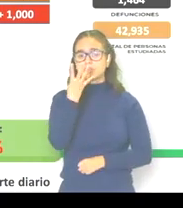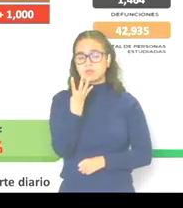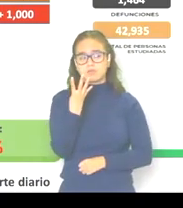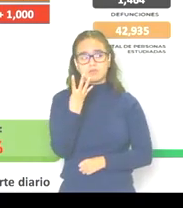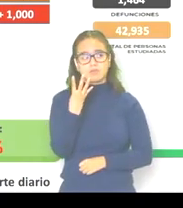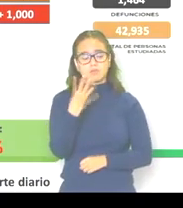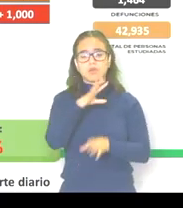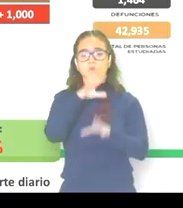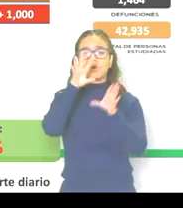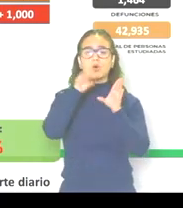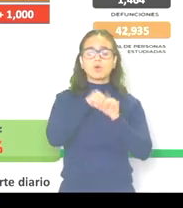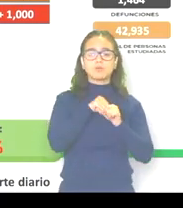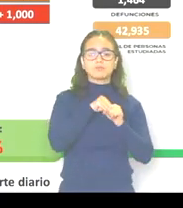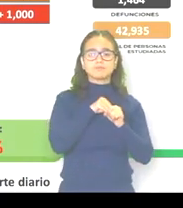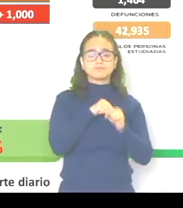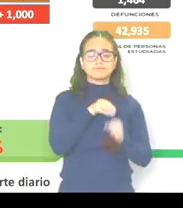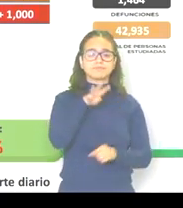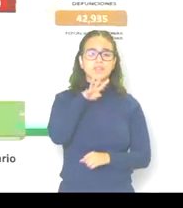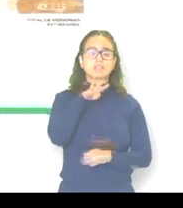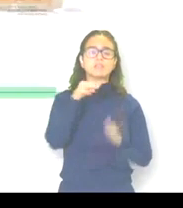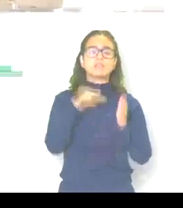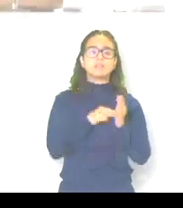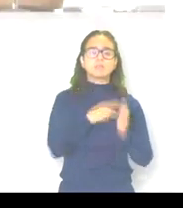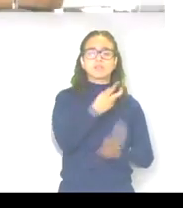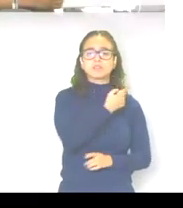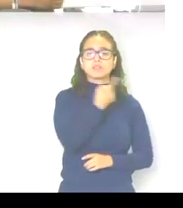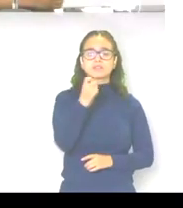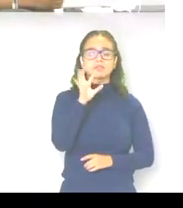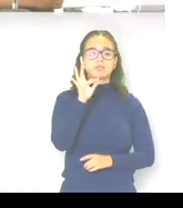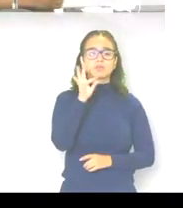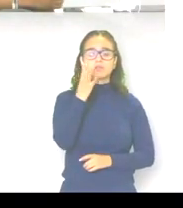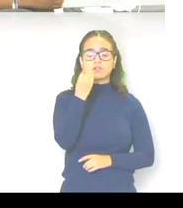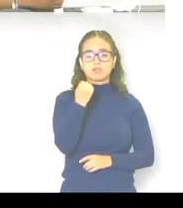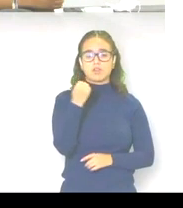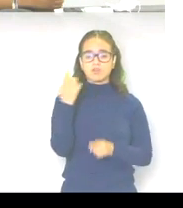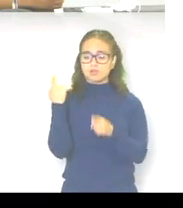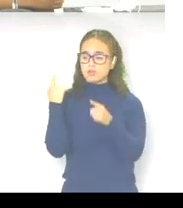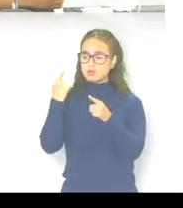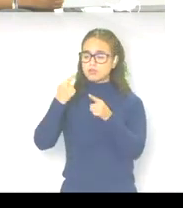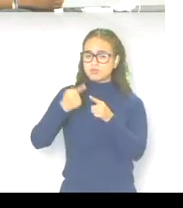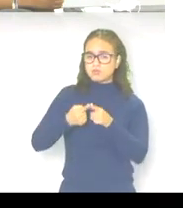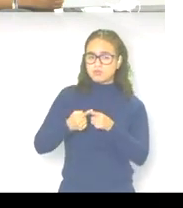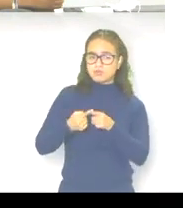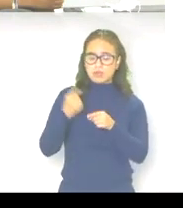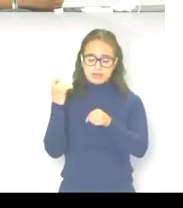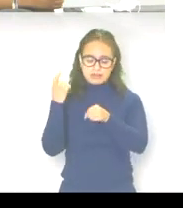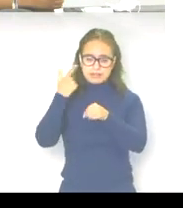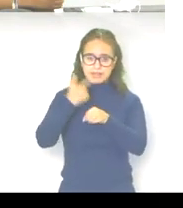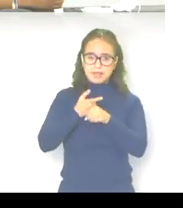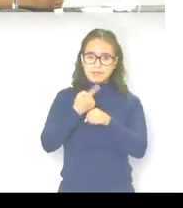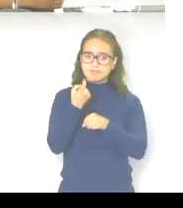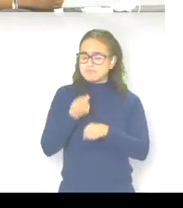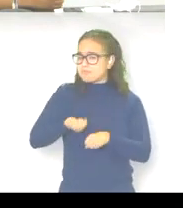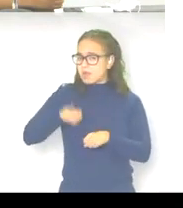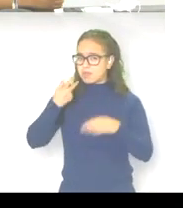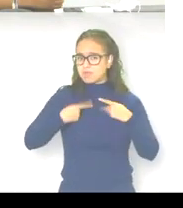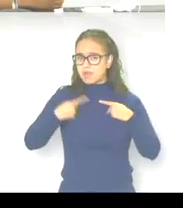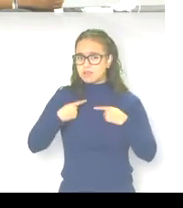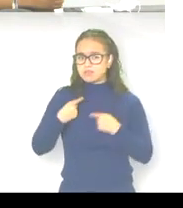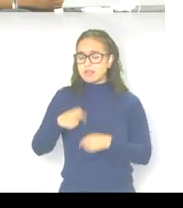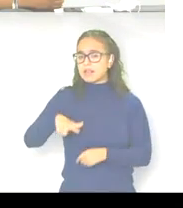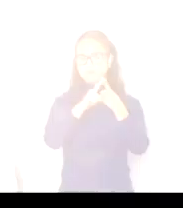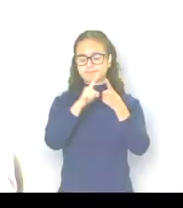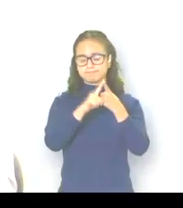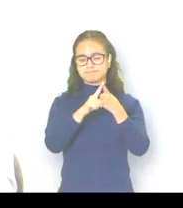234 para un total de 19,149 casos desde que inició, desde que detectamos el primer caso el 13 de